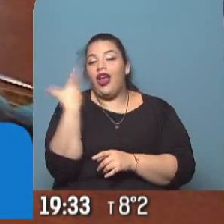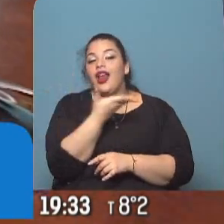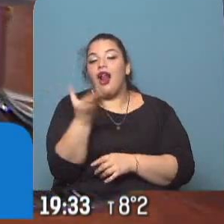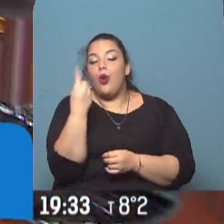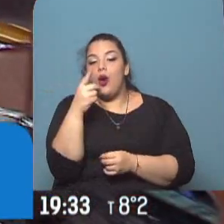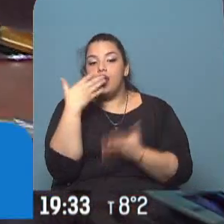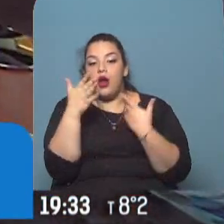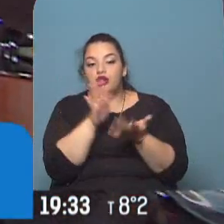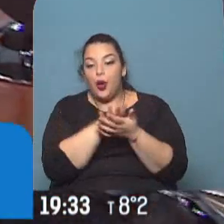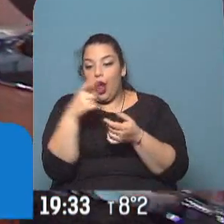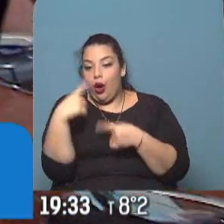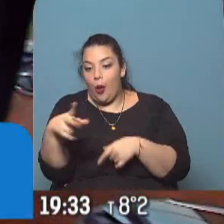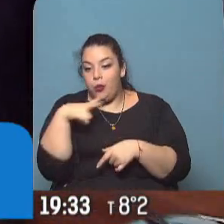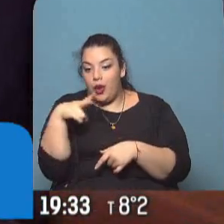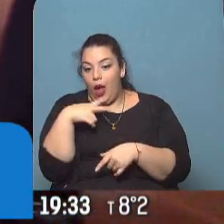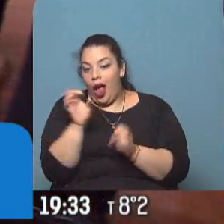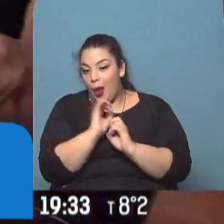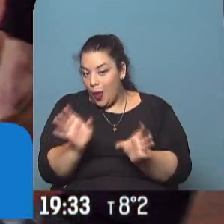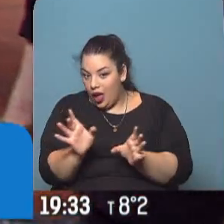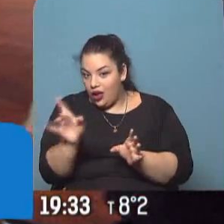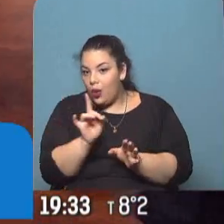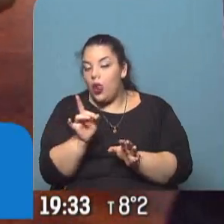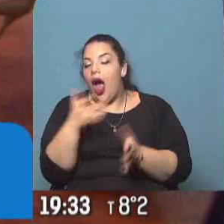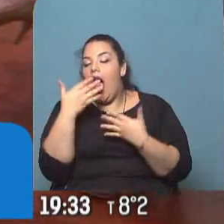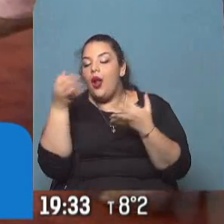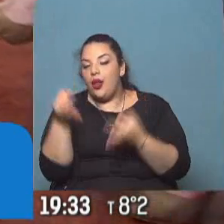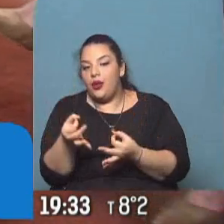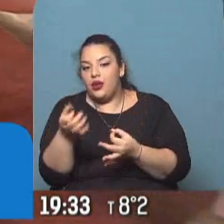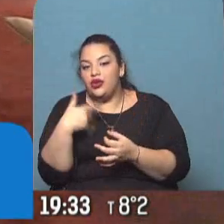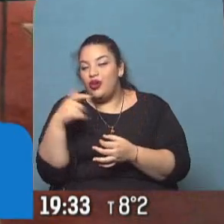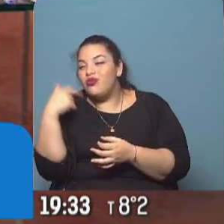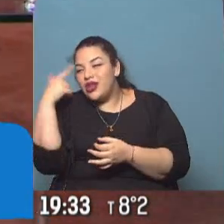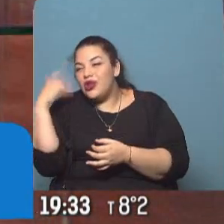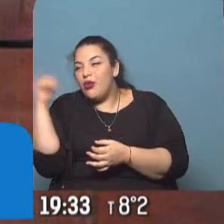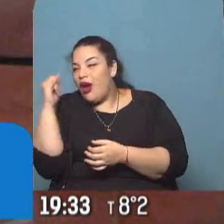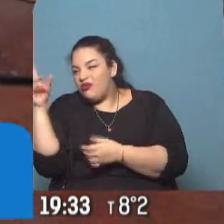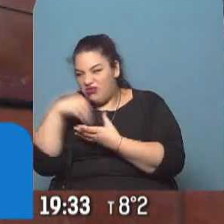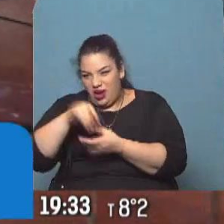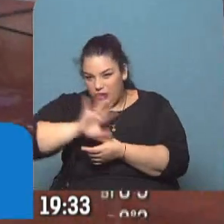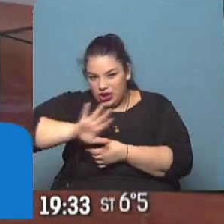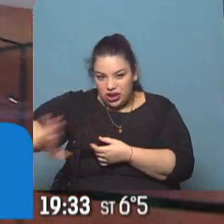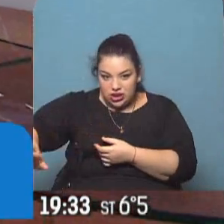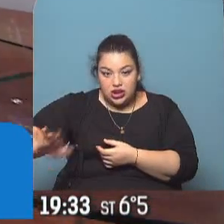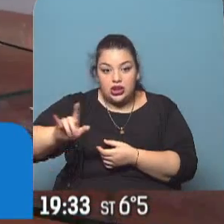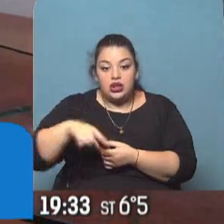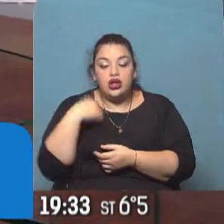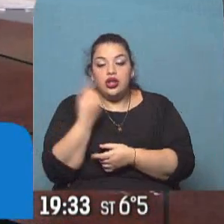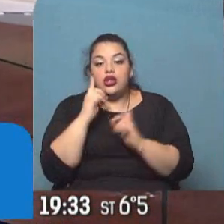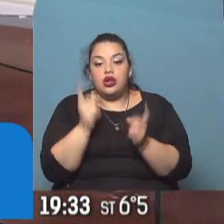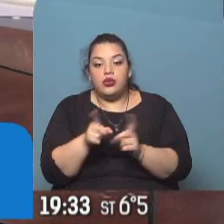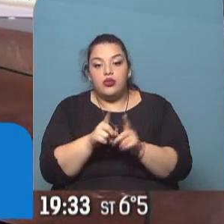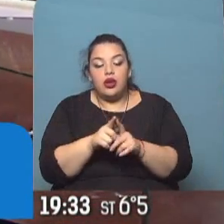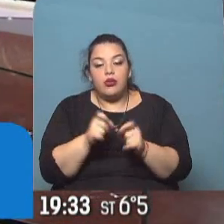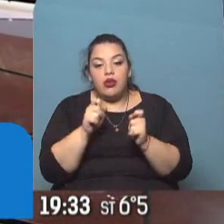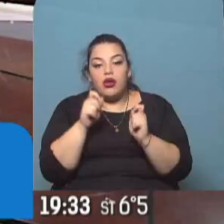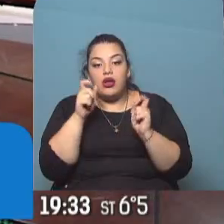lo hace mal. No lo hace bien. Eso yo preferiría que no se meta. Y nosotros preferimos acá devolverle la soberanía en ese momento tan